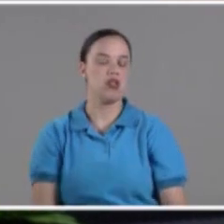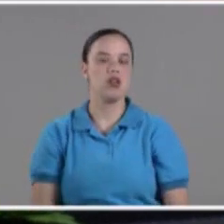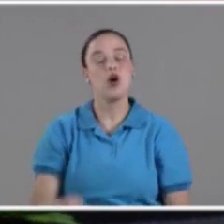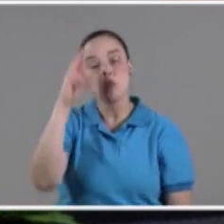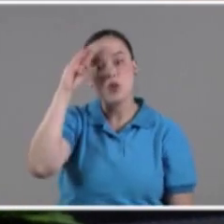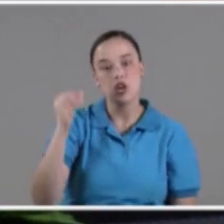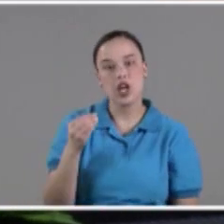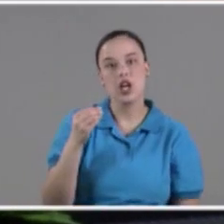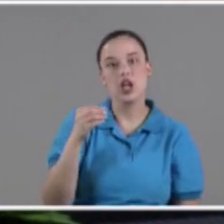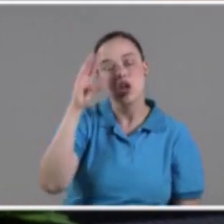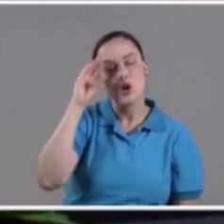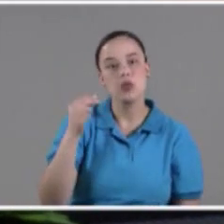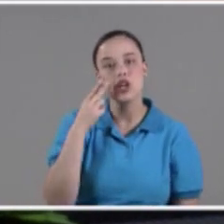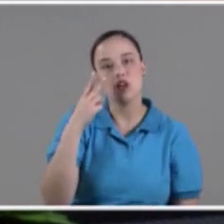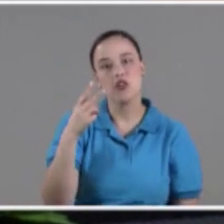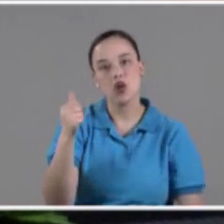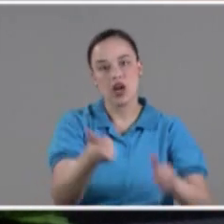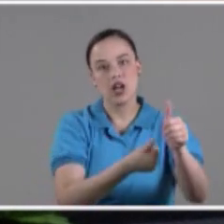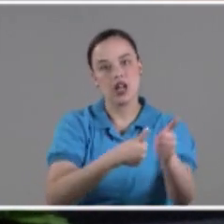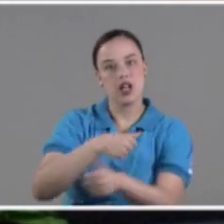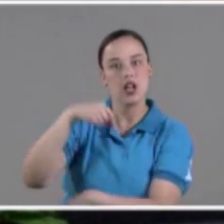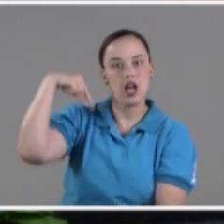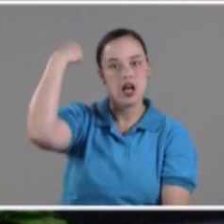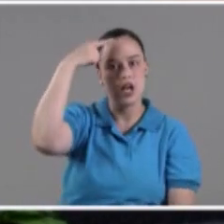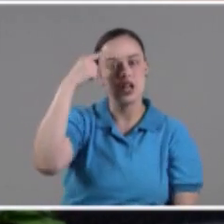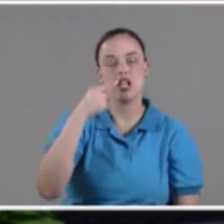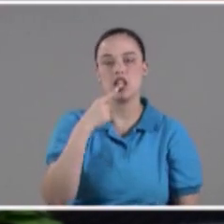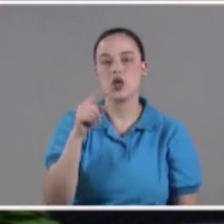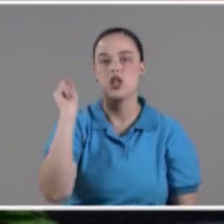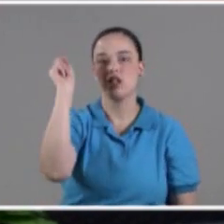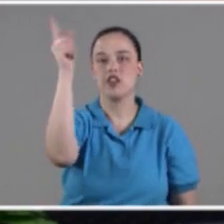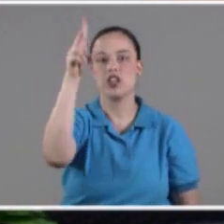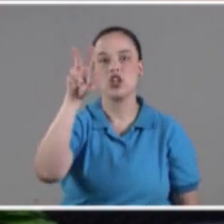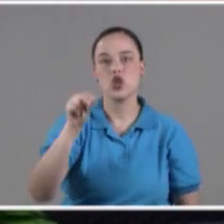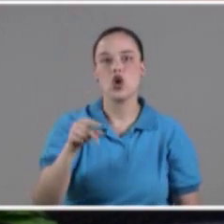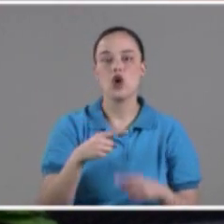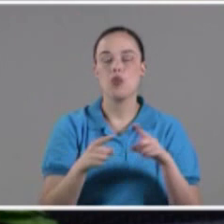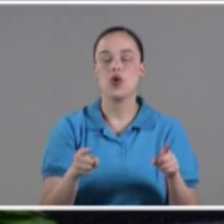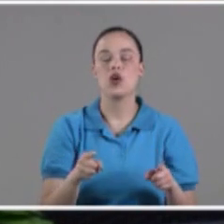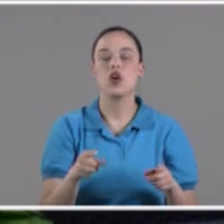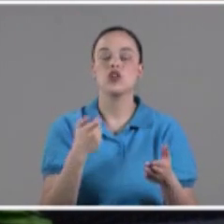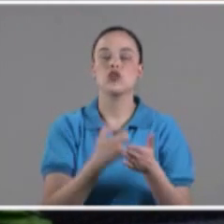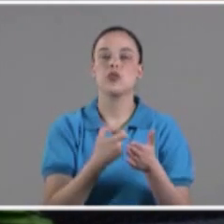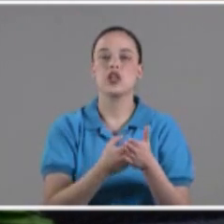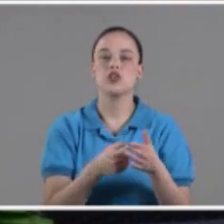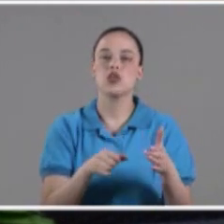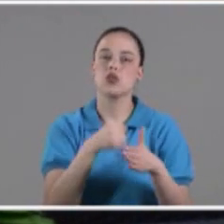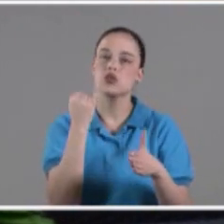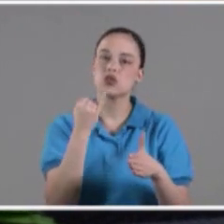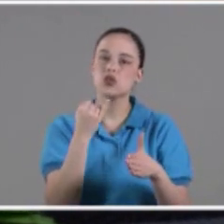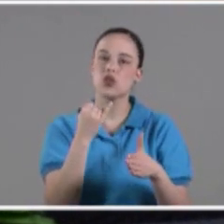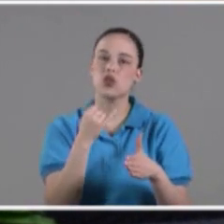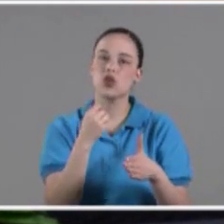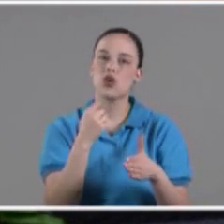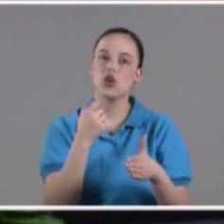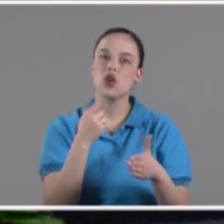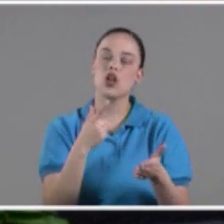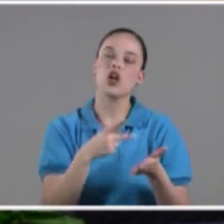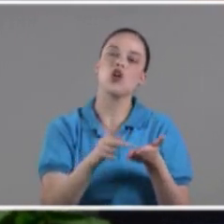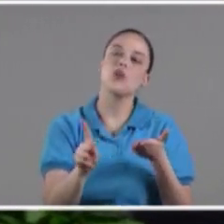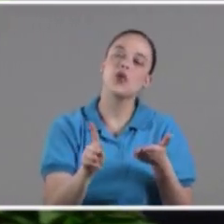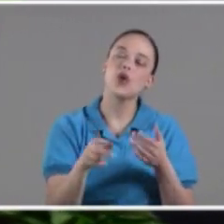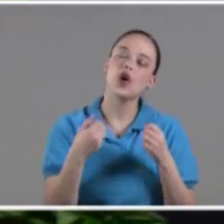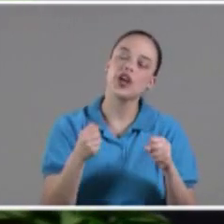ángel el hijo David no por su precio justo la compró hizo un